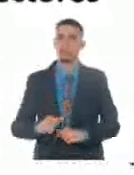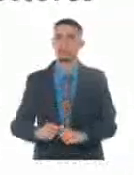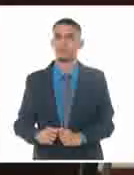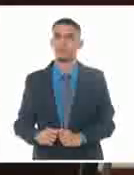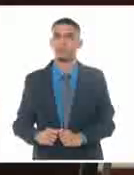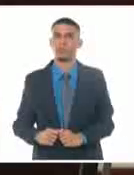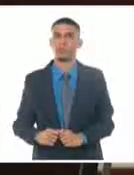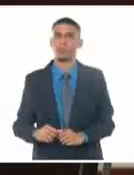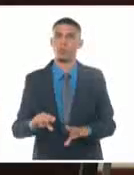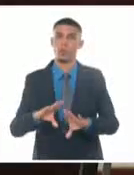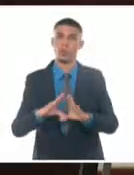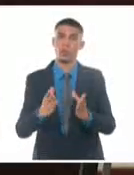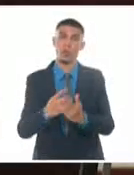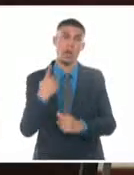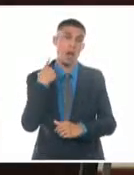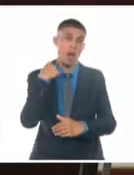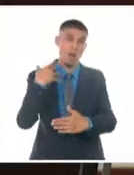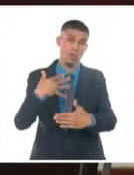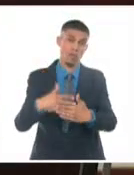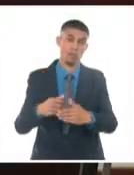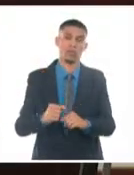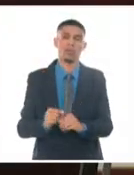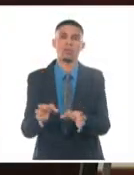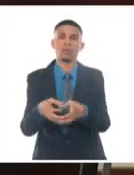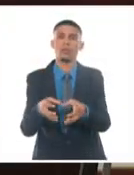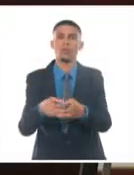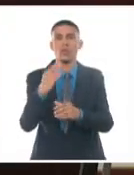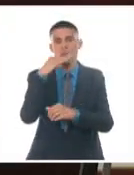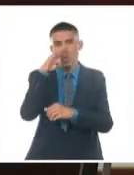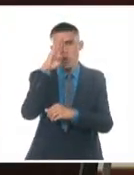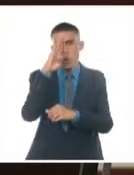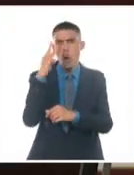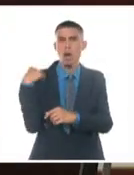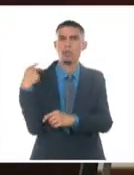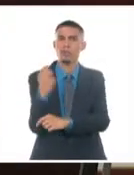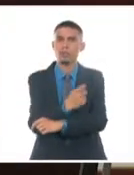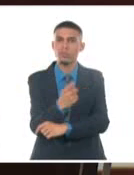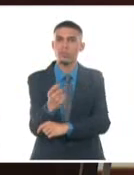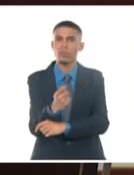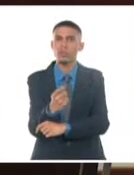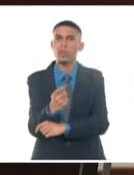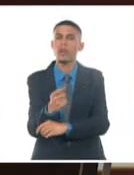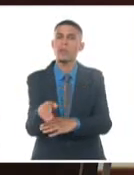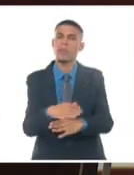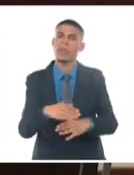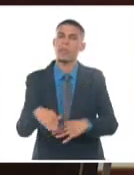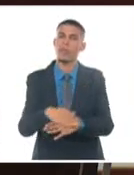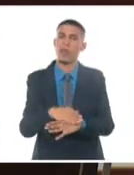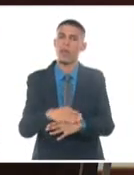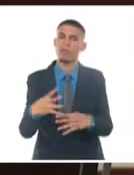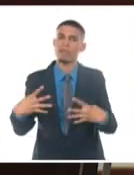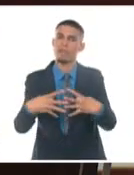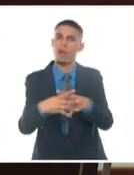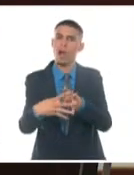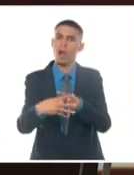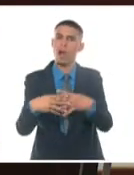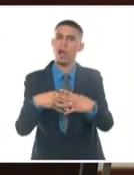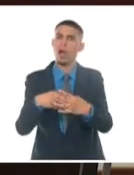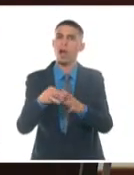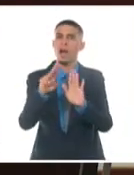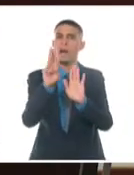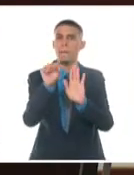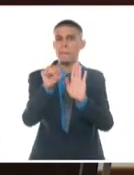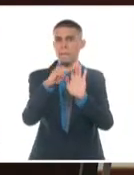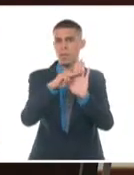años, el equipo de Cubeduca ha entendido su misión en la generación de contenido, la socialización de metodologías activas y el